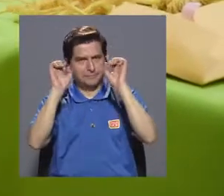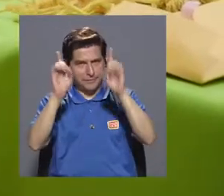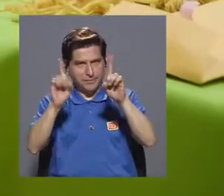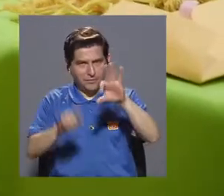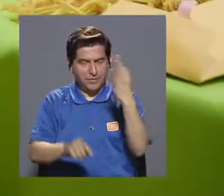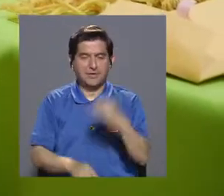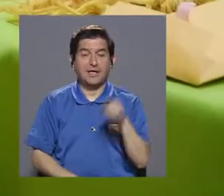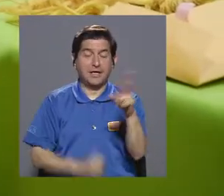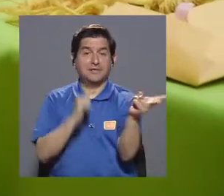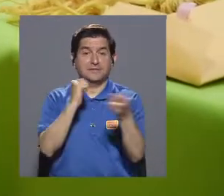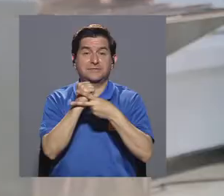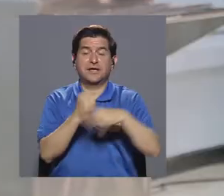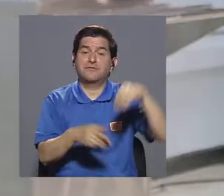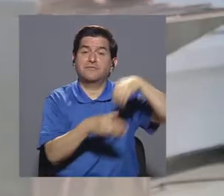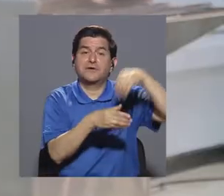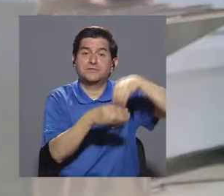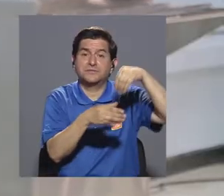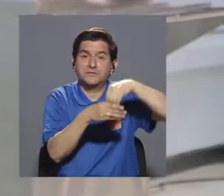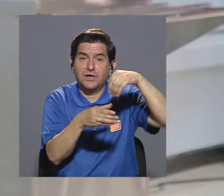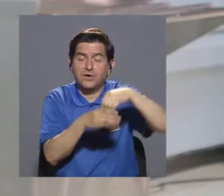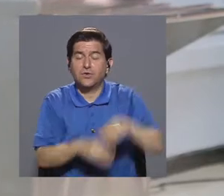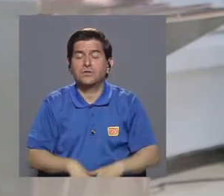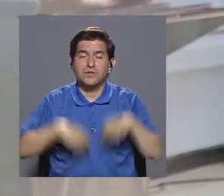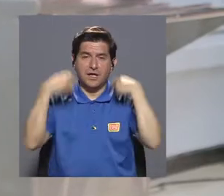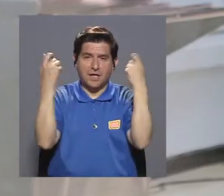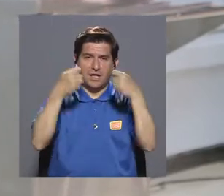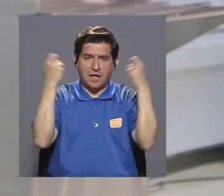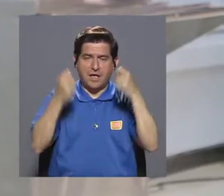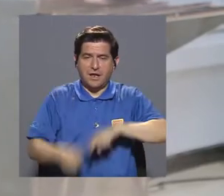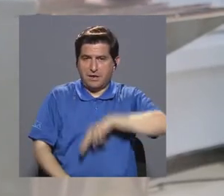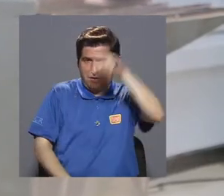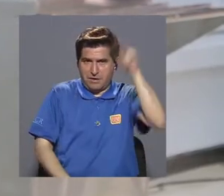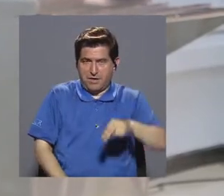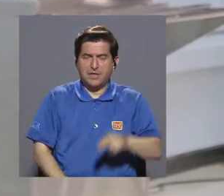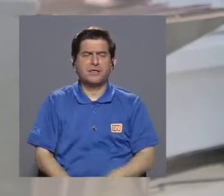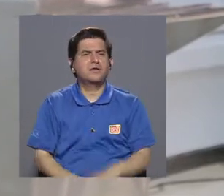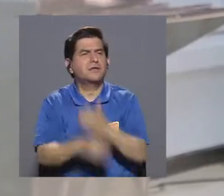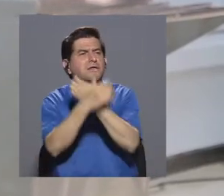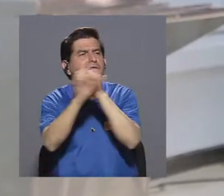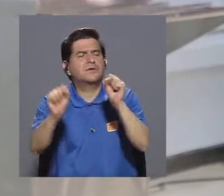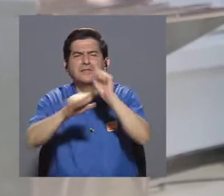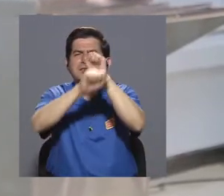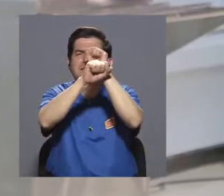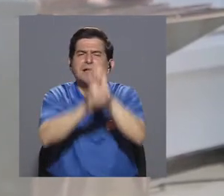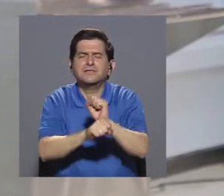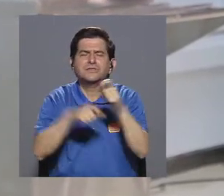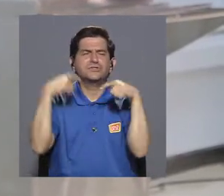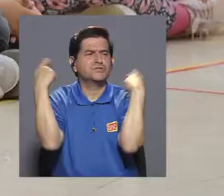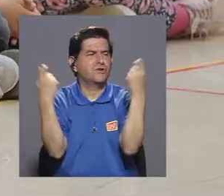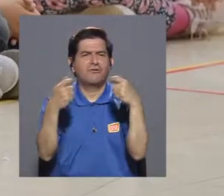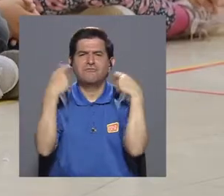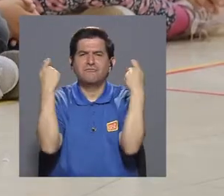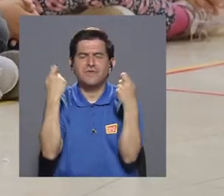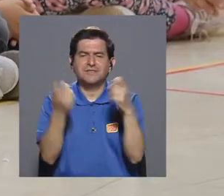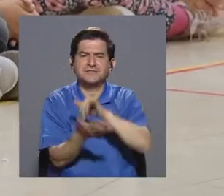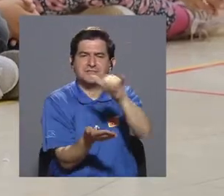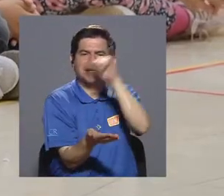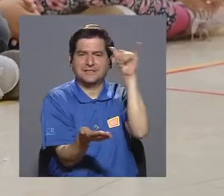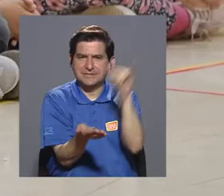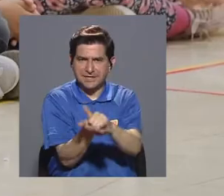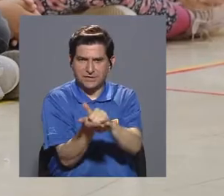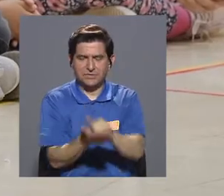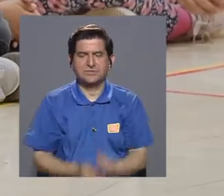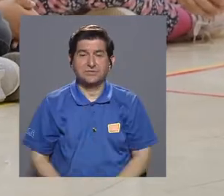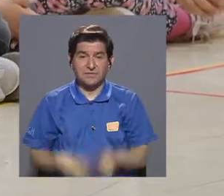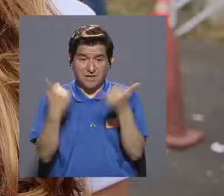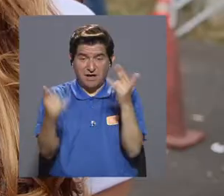educativa. Para esta ocasión, el contenido de esta celebración navideña es precisamente rescatar las tradicionales fiestas de San José,